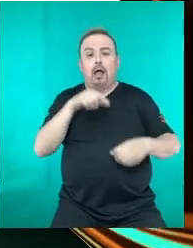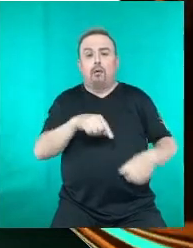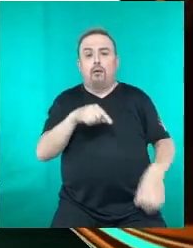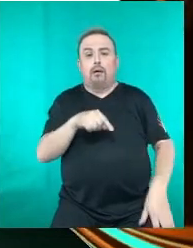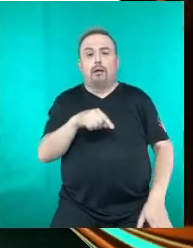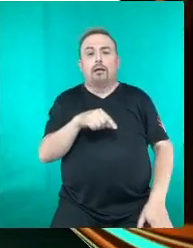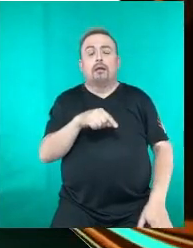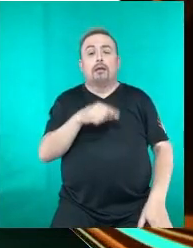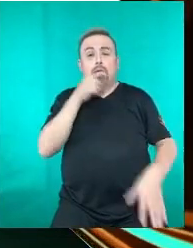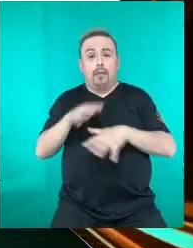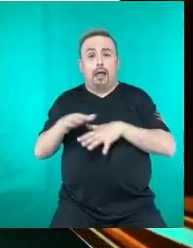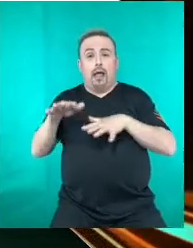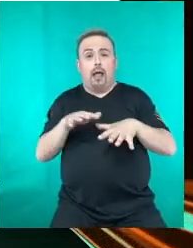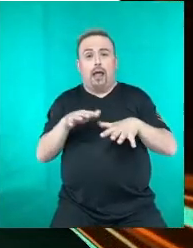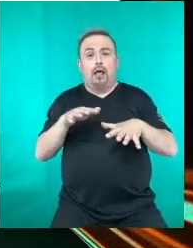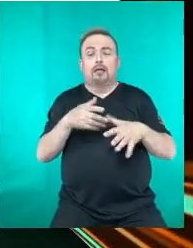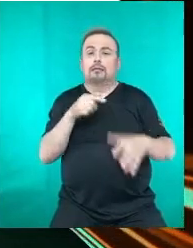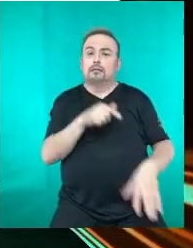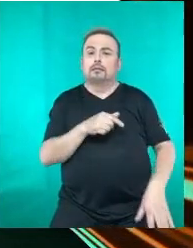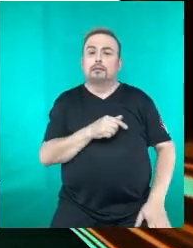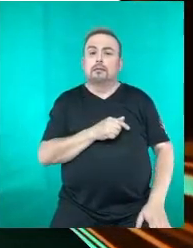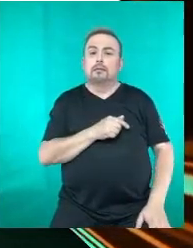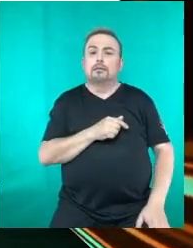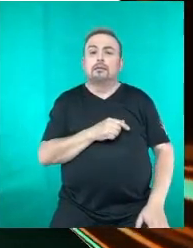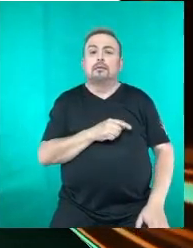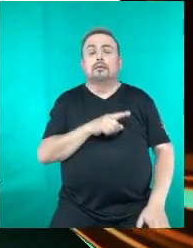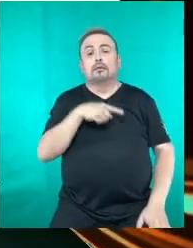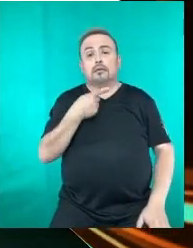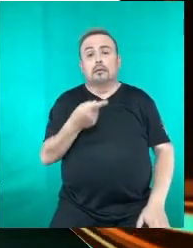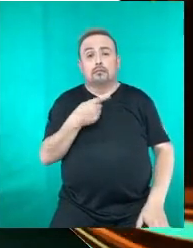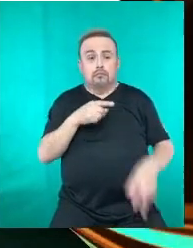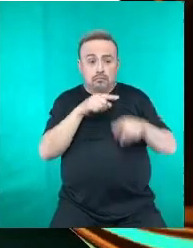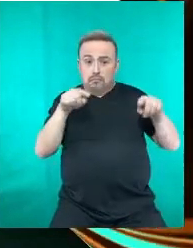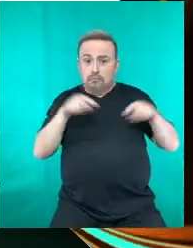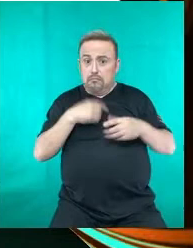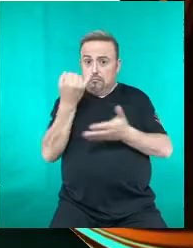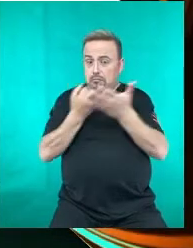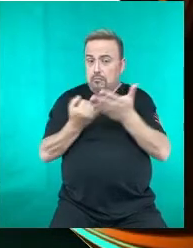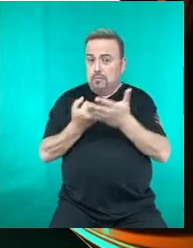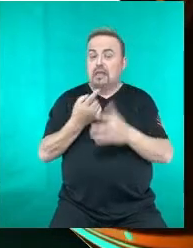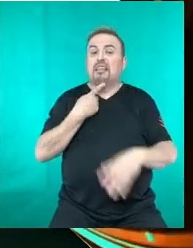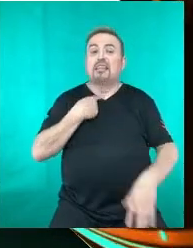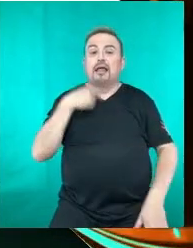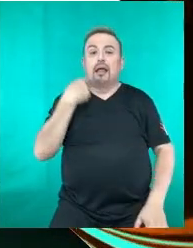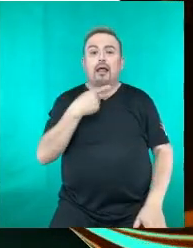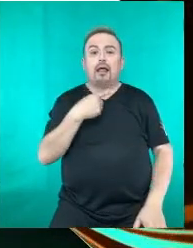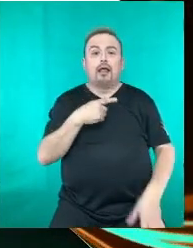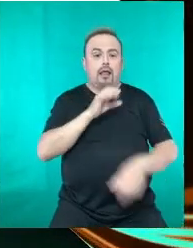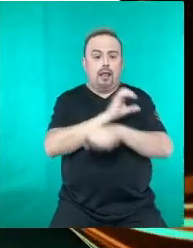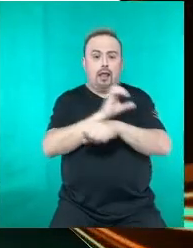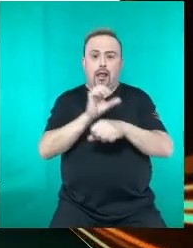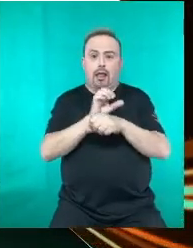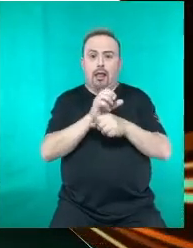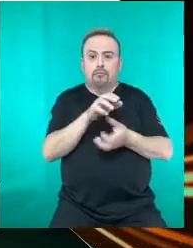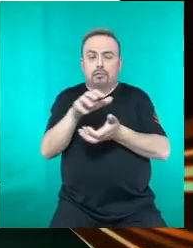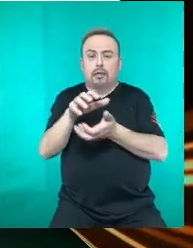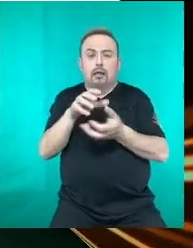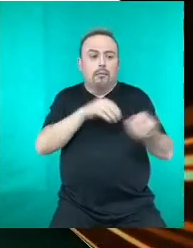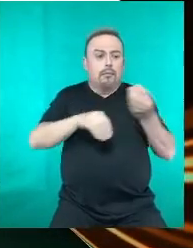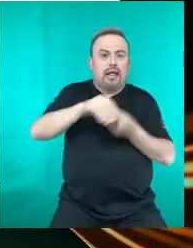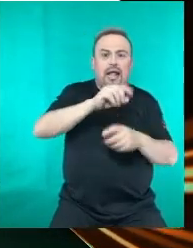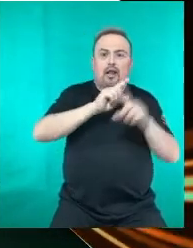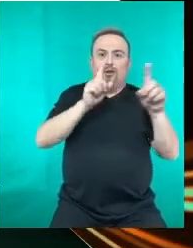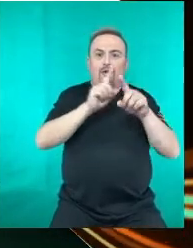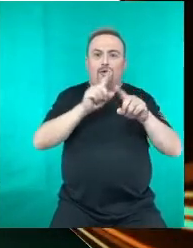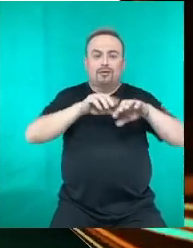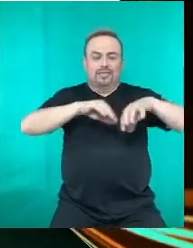mar por el otro lado. Y el diseño es muy interesante porque permite no entregar energía, pero no mezclarse, no